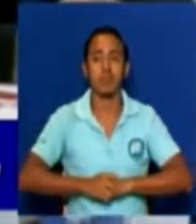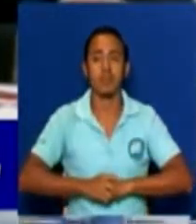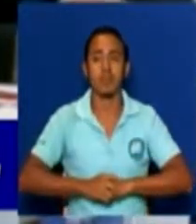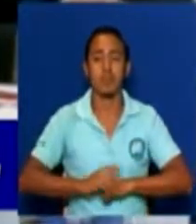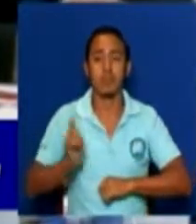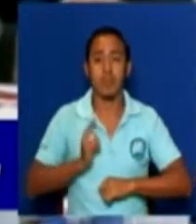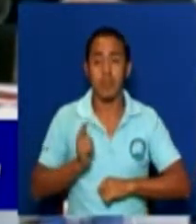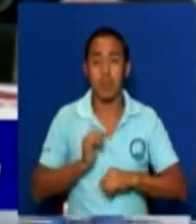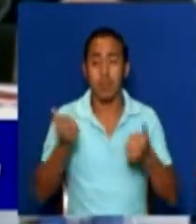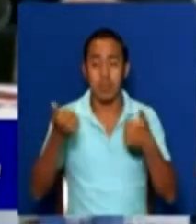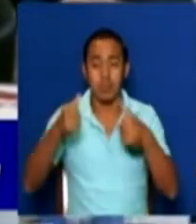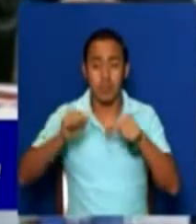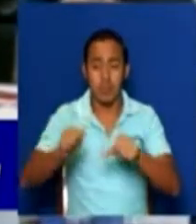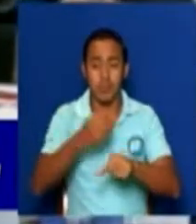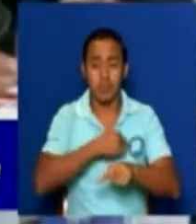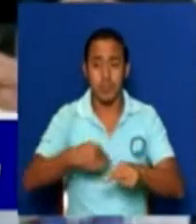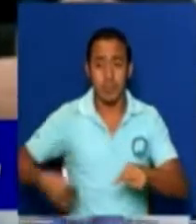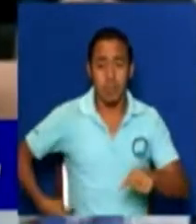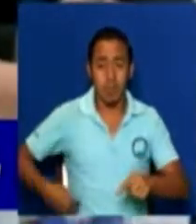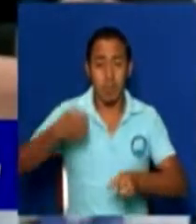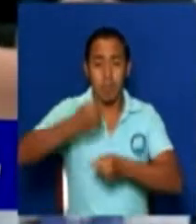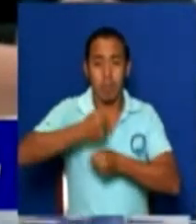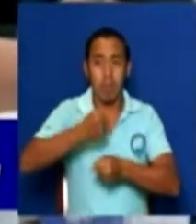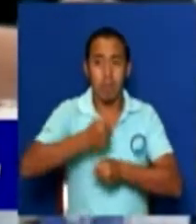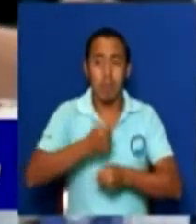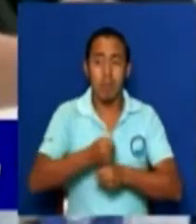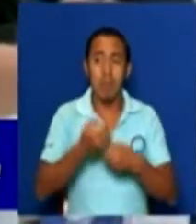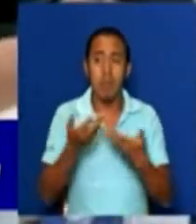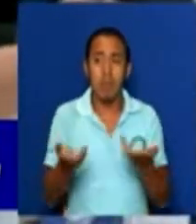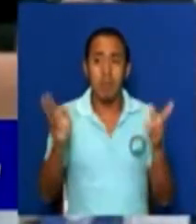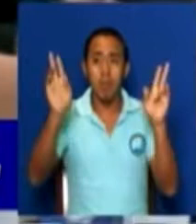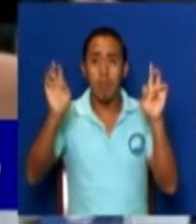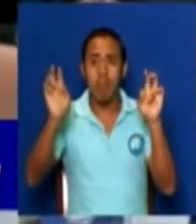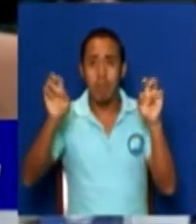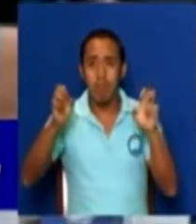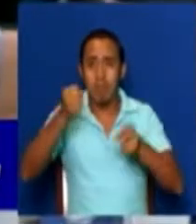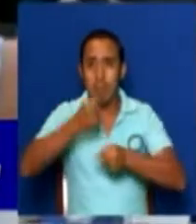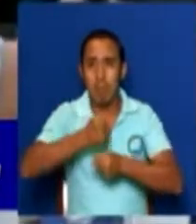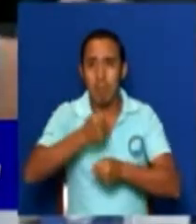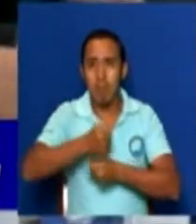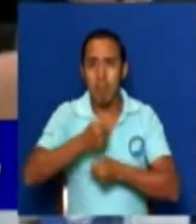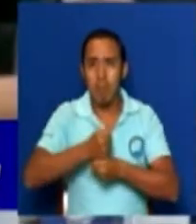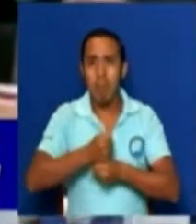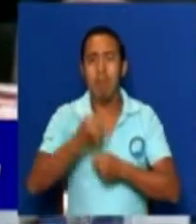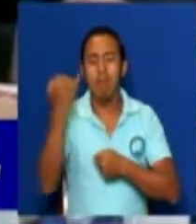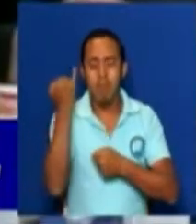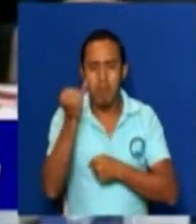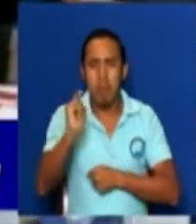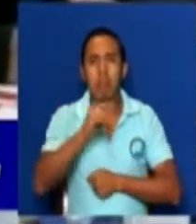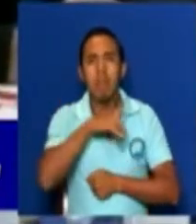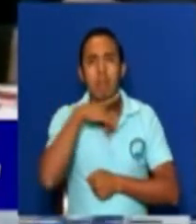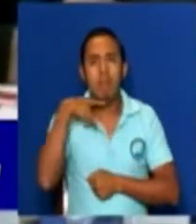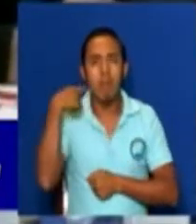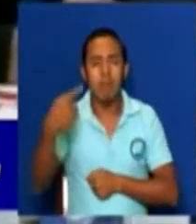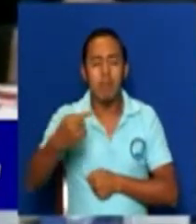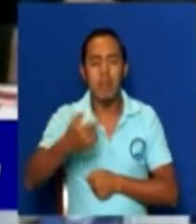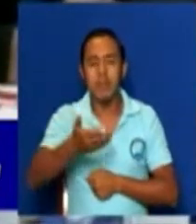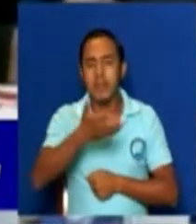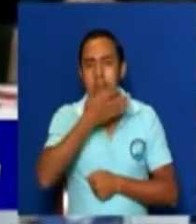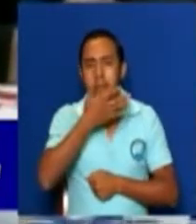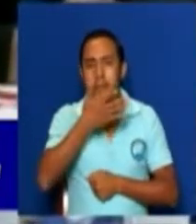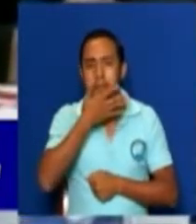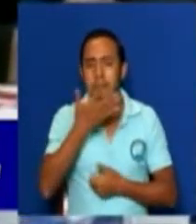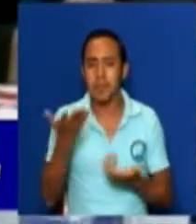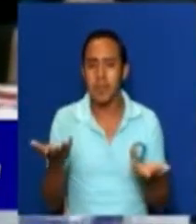Tenemos la alianza con el Ministerio del Trabajo. En el tema del empleo, sí, es cierto. Es doloroso